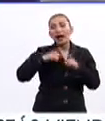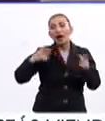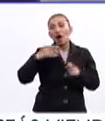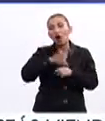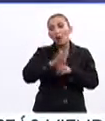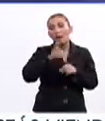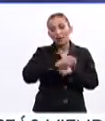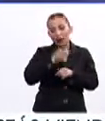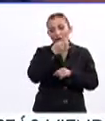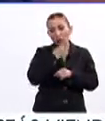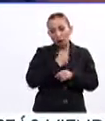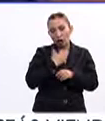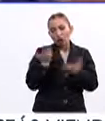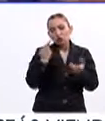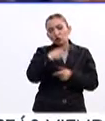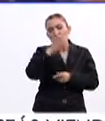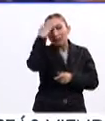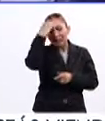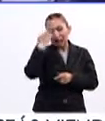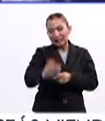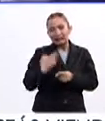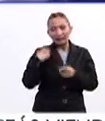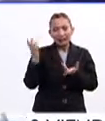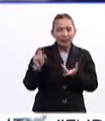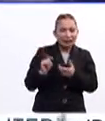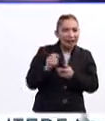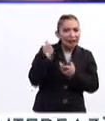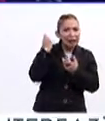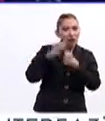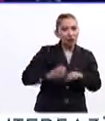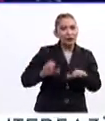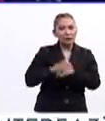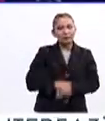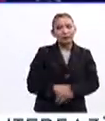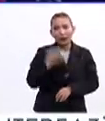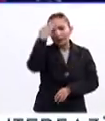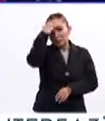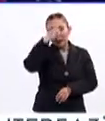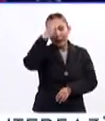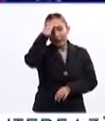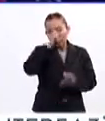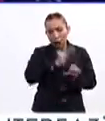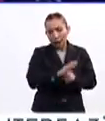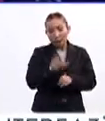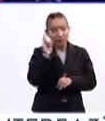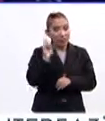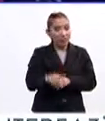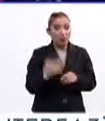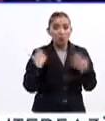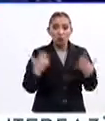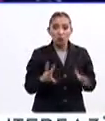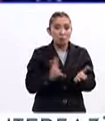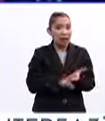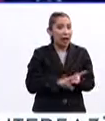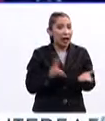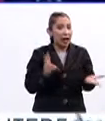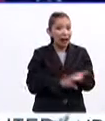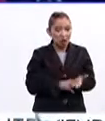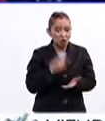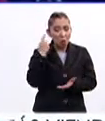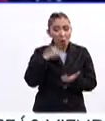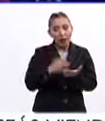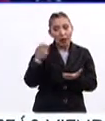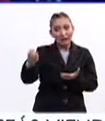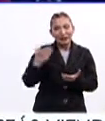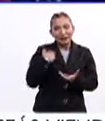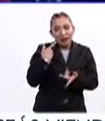de Educación de México su experiencia con esta herramienta tecnológica. La experiencia fue realmente enriquecedora y considero que con